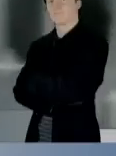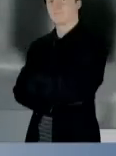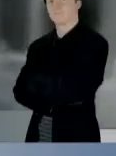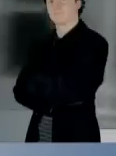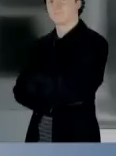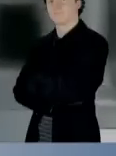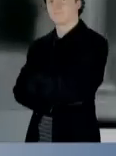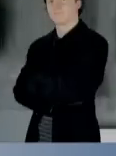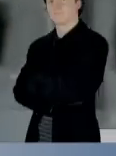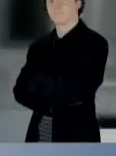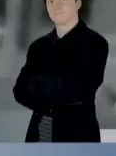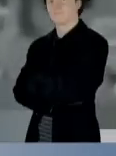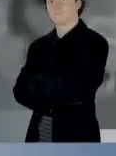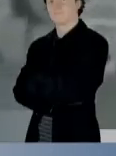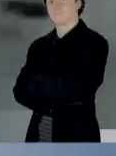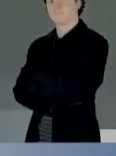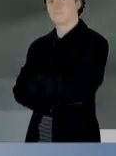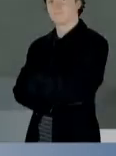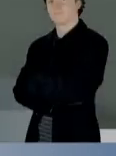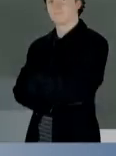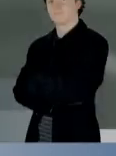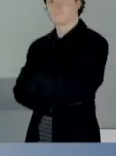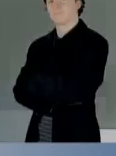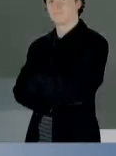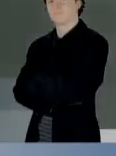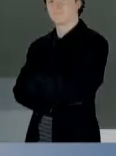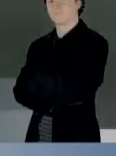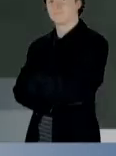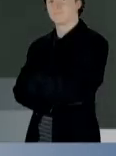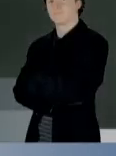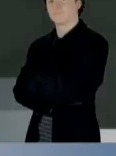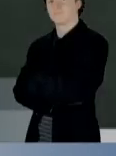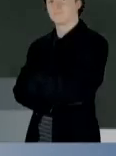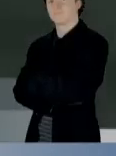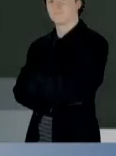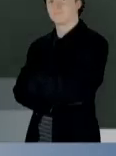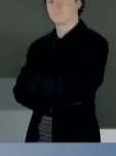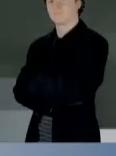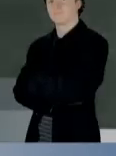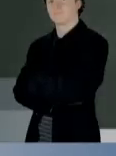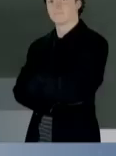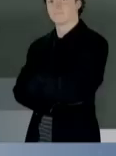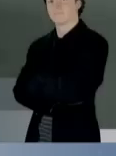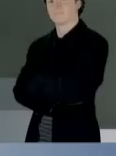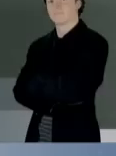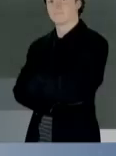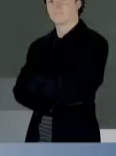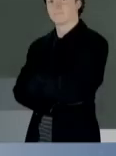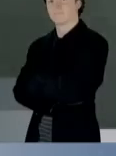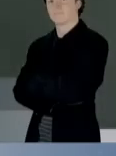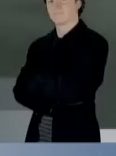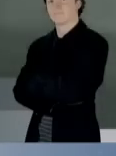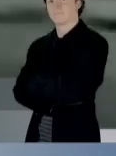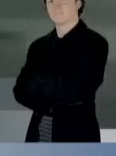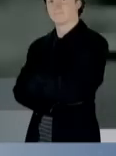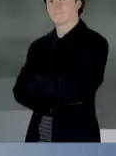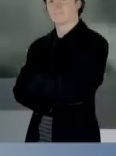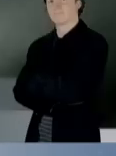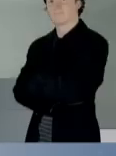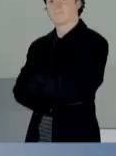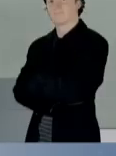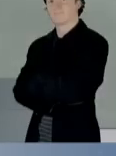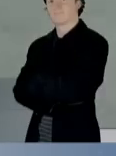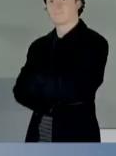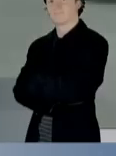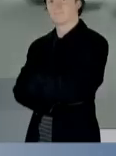el gobierno que ni siquiera han presentado esta declaración ni Cuál va a ser el tono Entonces eso también va a ser material de discusión para el futuro es que por el momento no hay